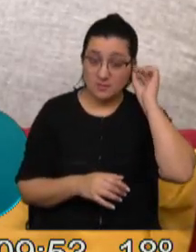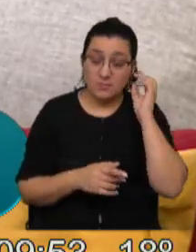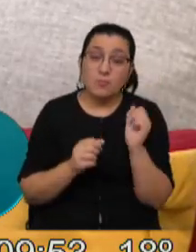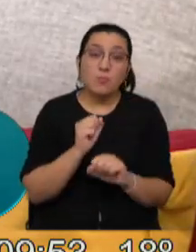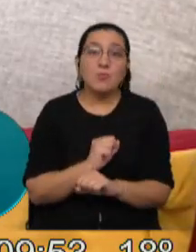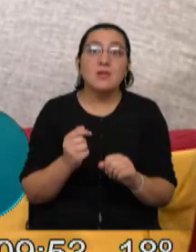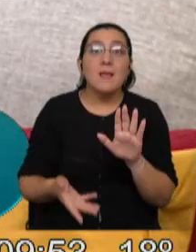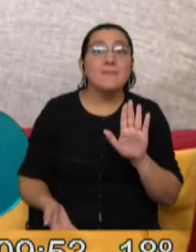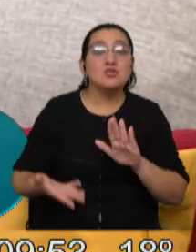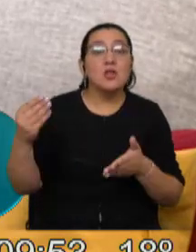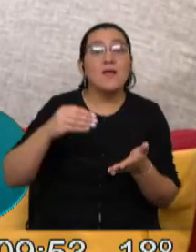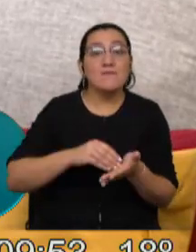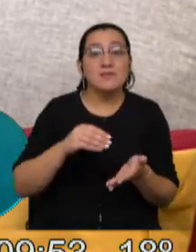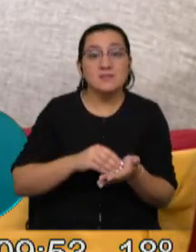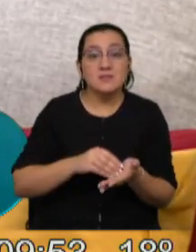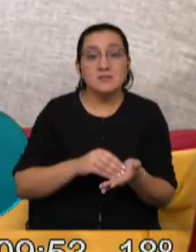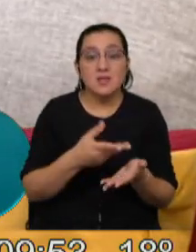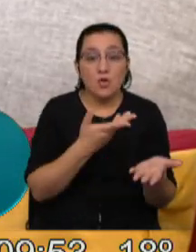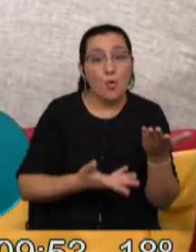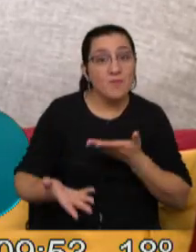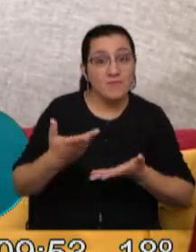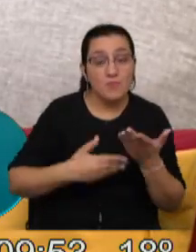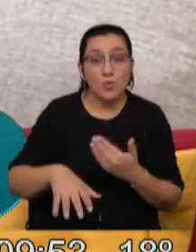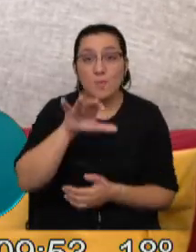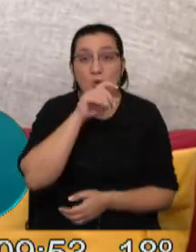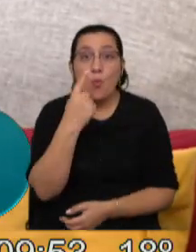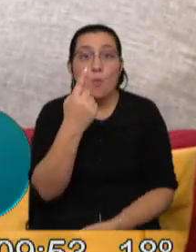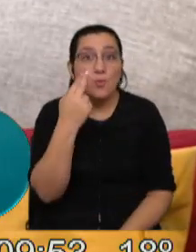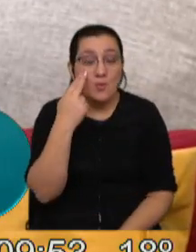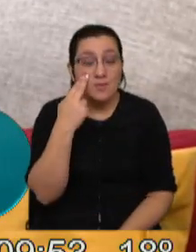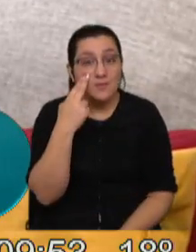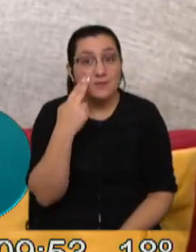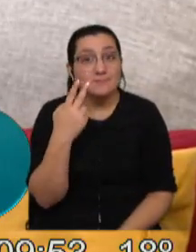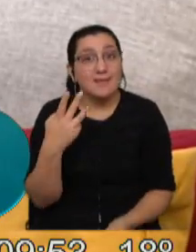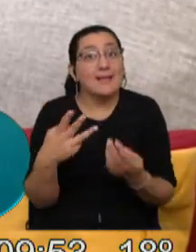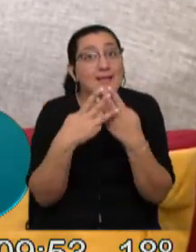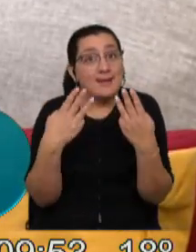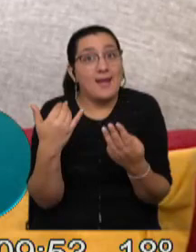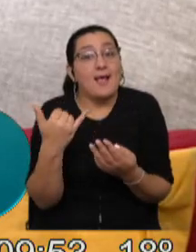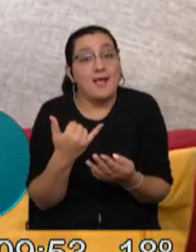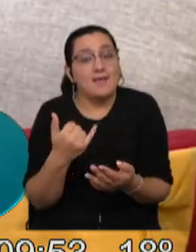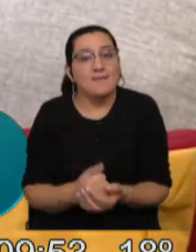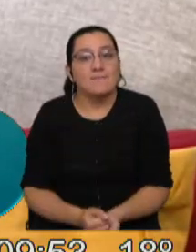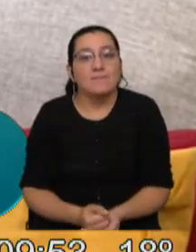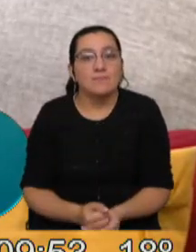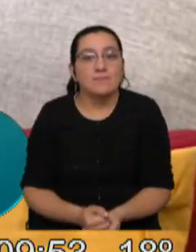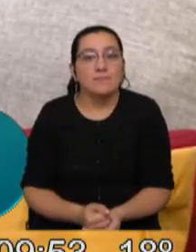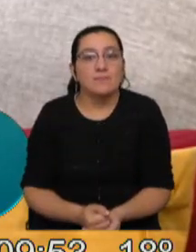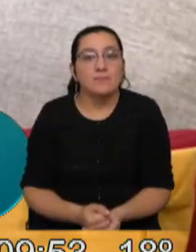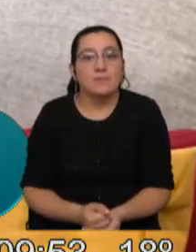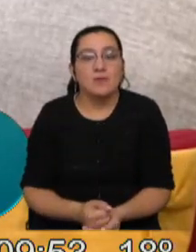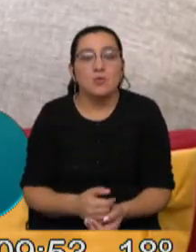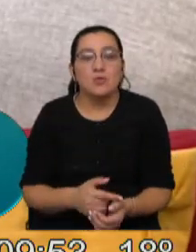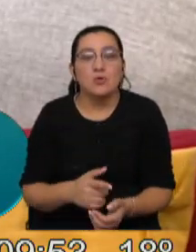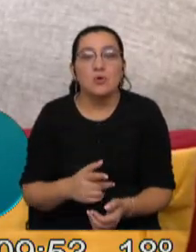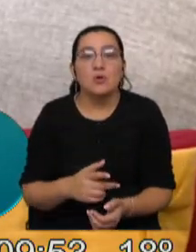la mayoría de las veces que tenemos como que convivimos con un perro, uno de los problemas que solemos tener es cuando choca el saludo